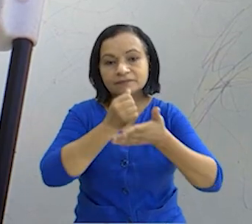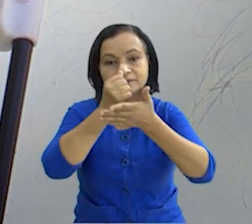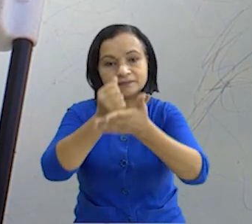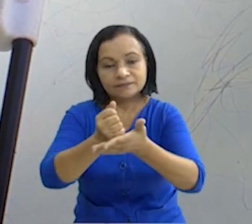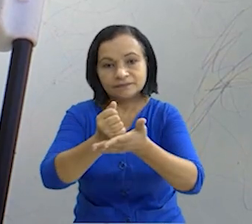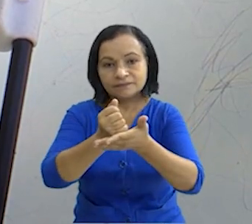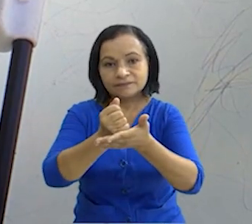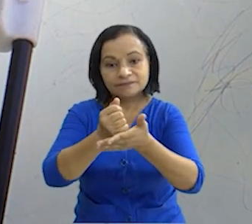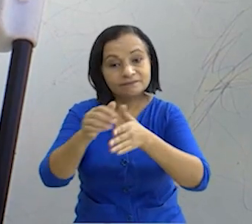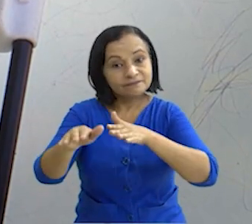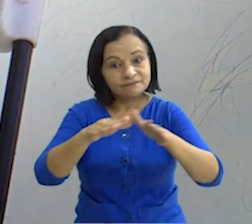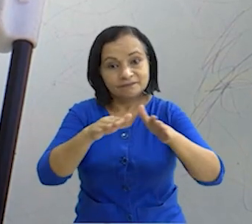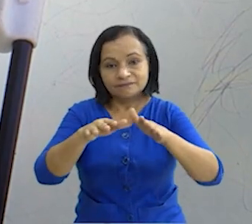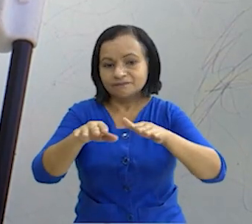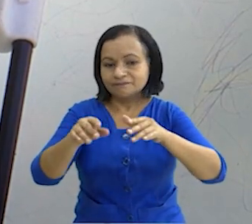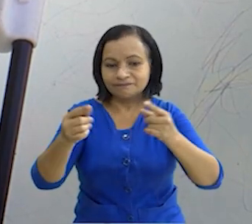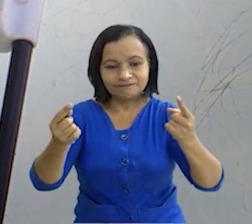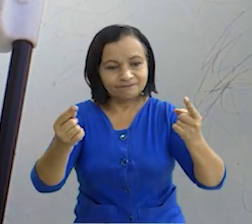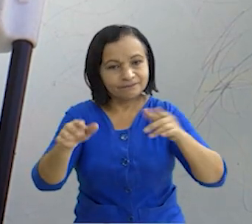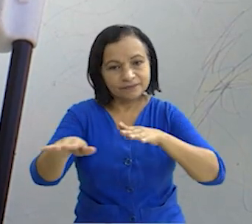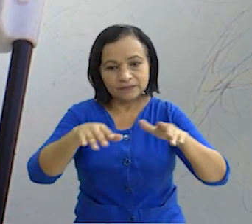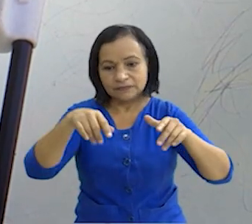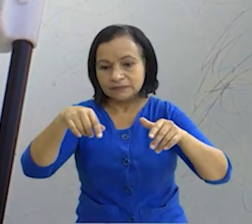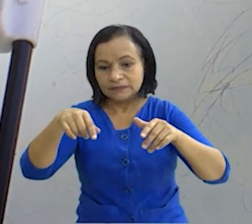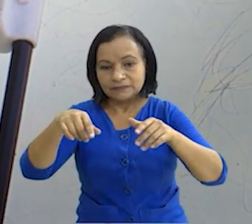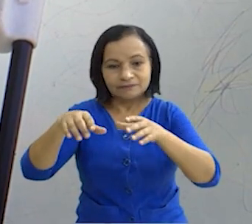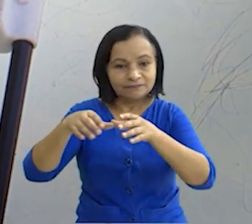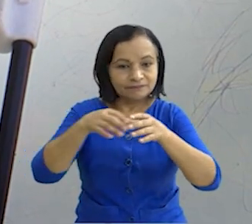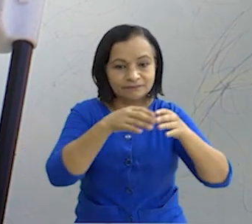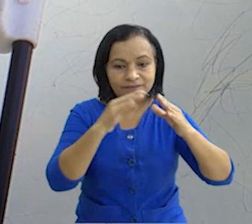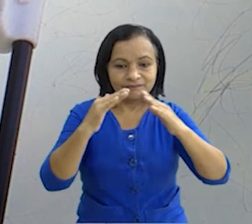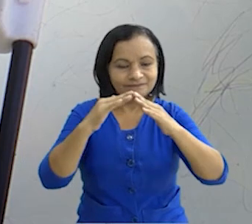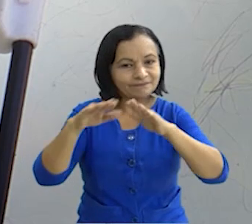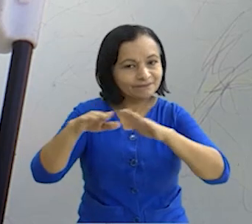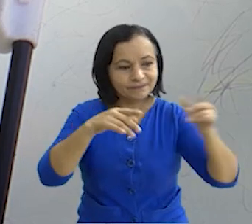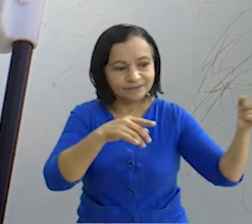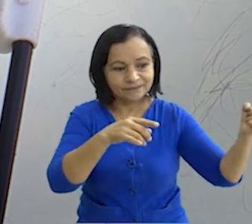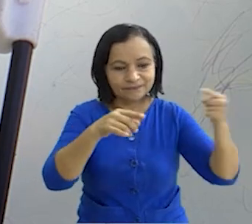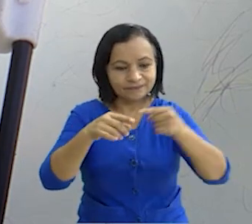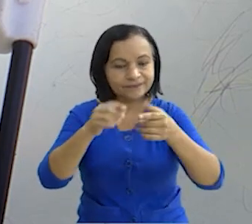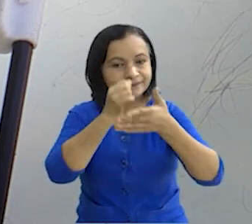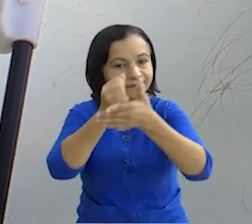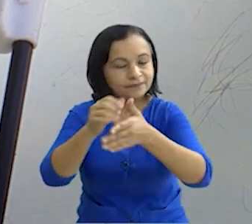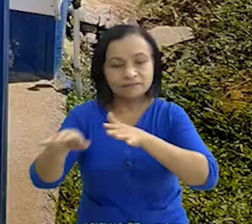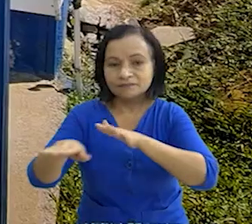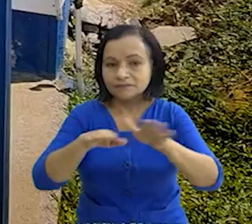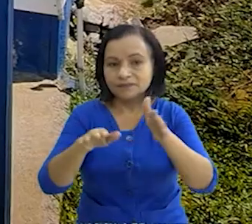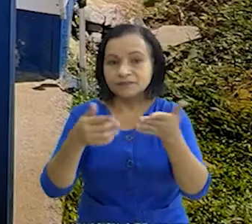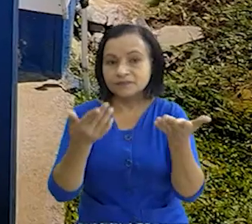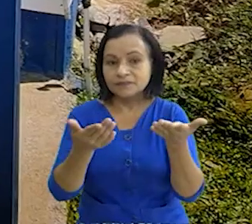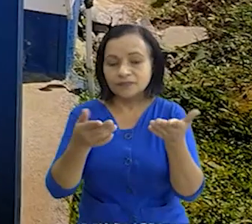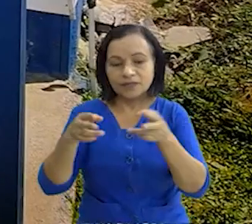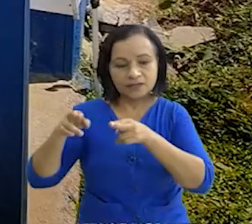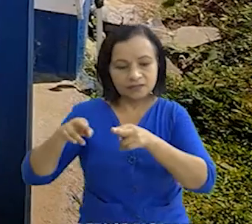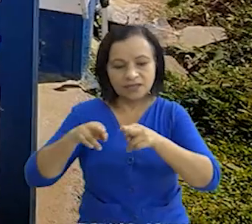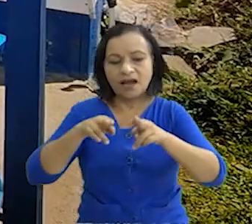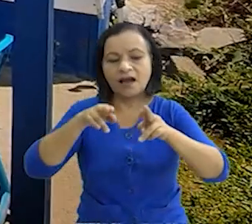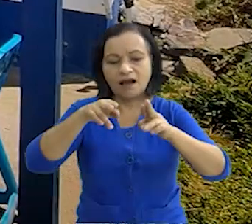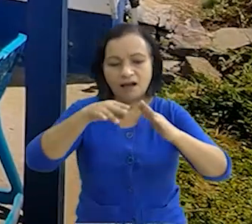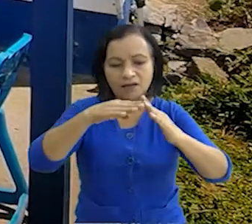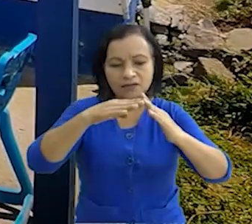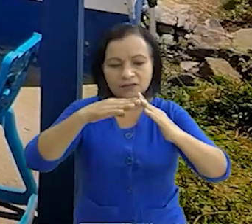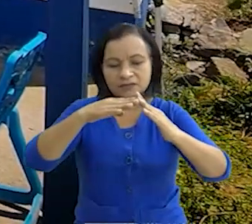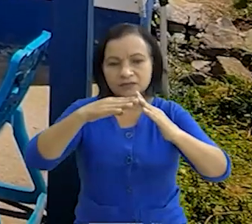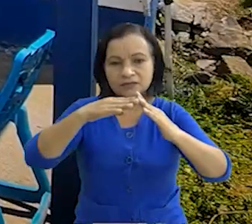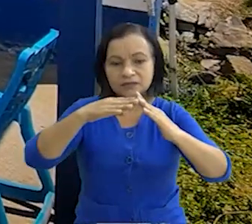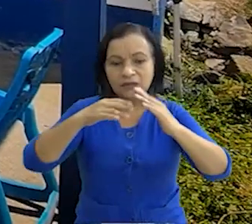ayudarme, ya ninguna, ni yo pude salir, ni ella pudo llegar donde yo estaba. Y el río ya había derrumbado